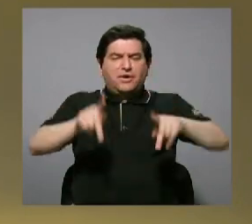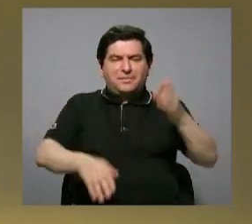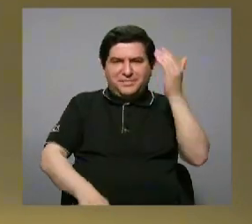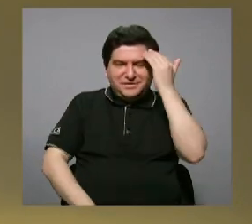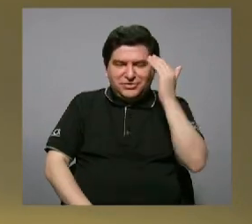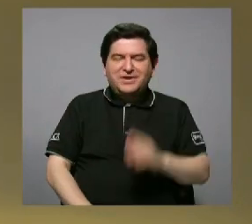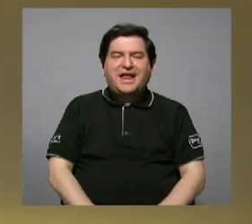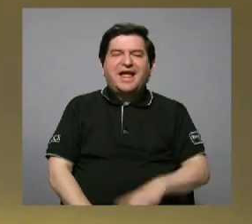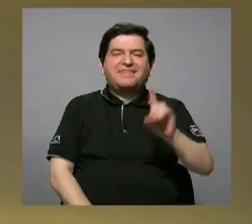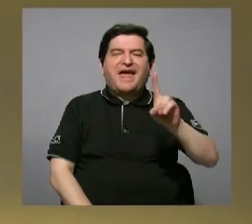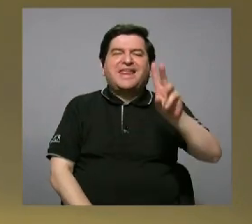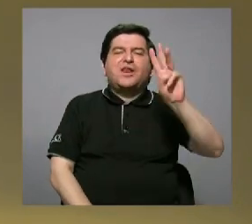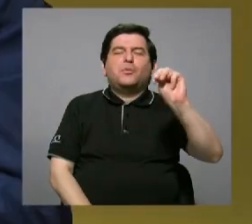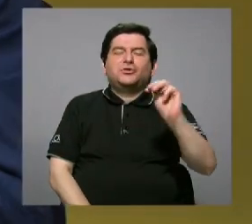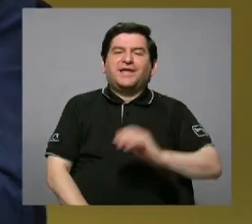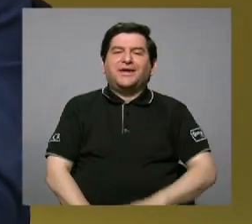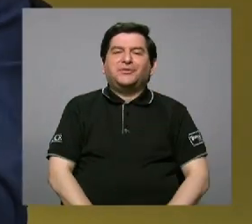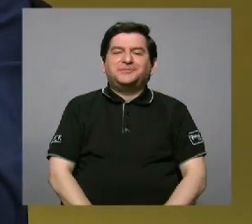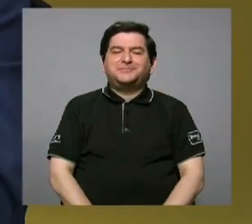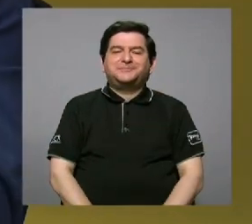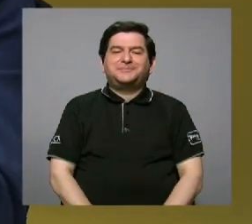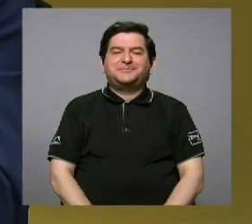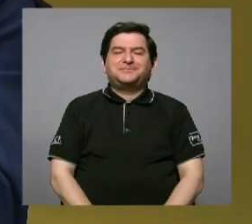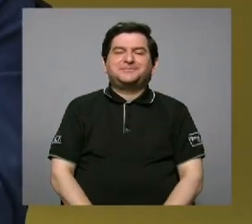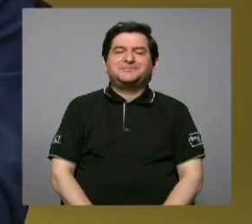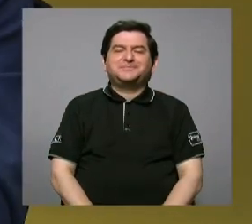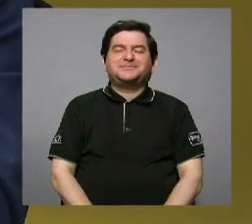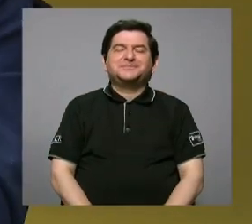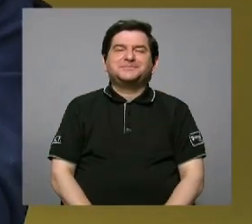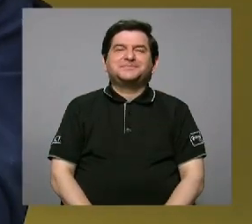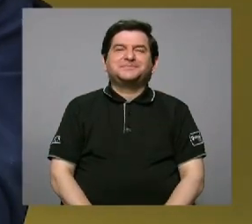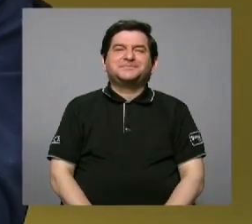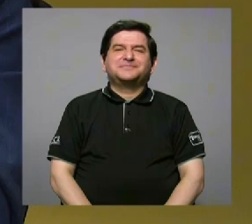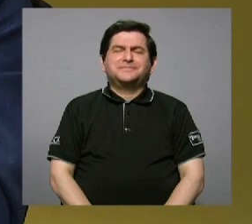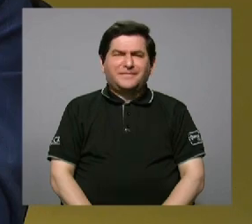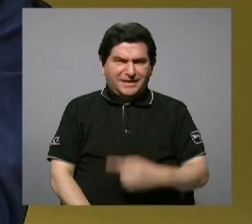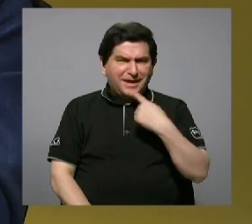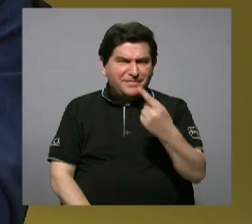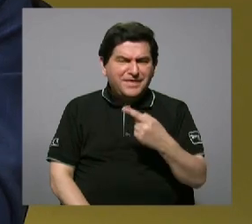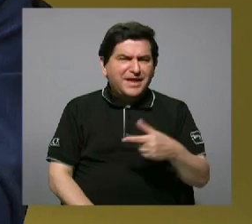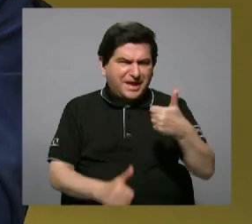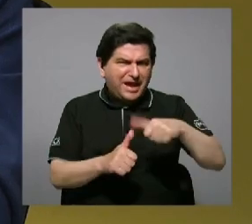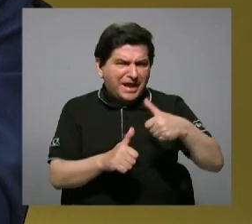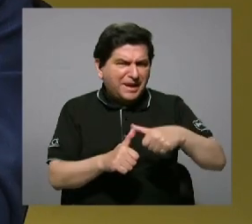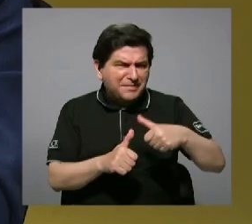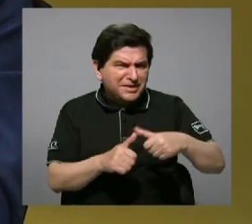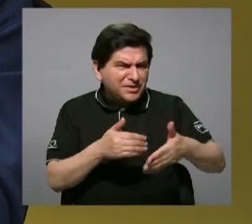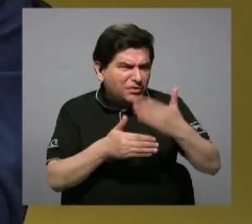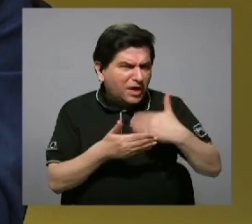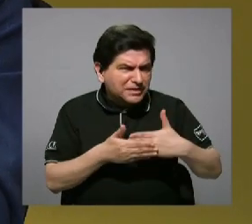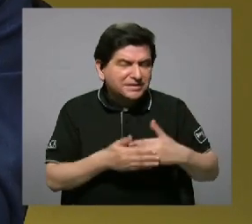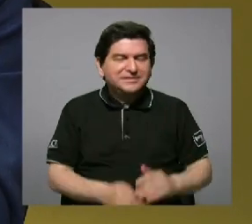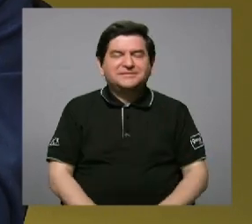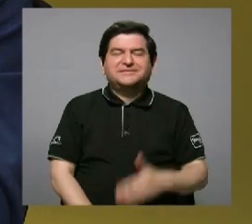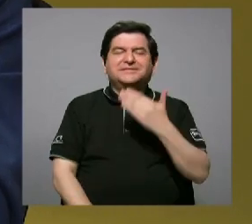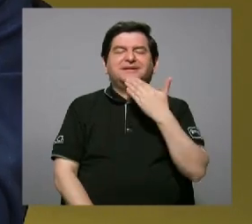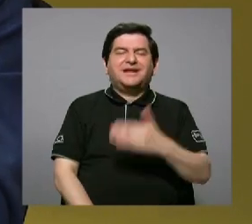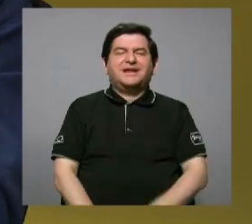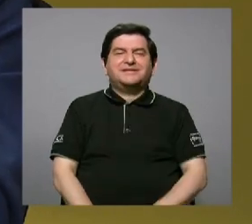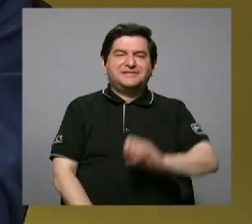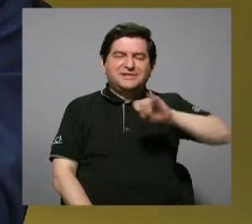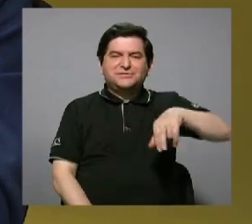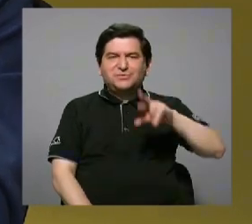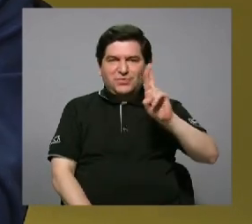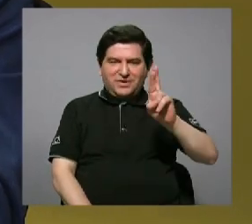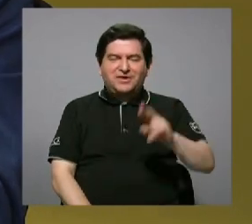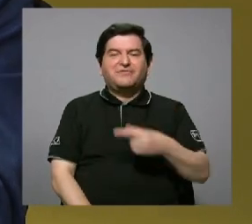Danilo. Por favor, don Danilo. Danilo Montero, creo que no había dicho su apellido, don Danilo. Gracias, Juan Rafael, un gran gusto